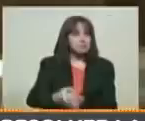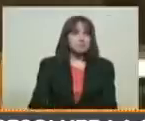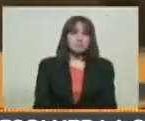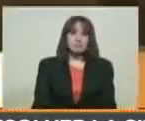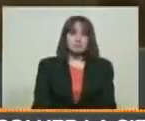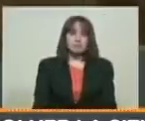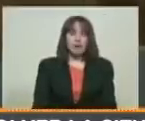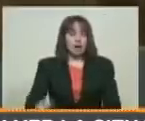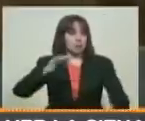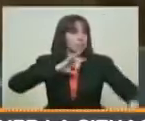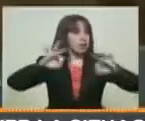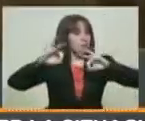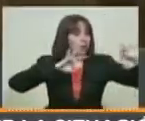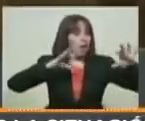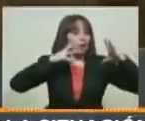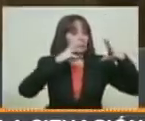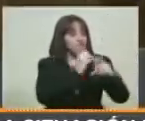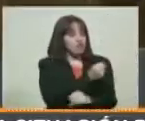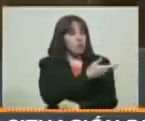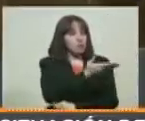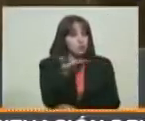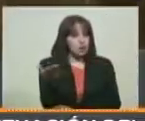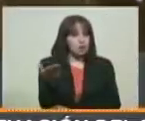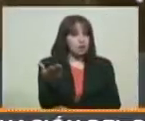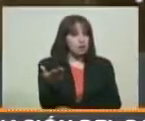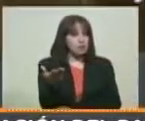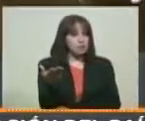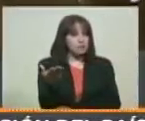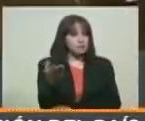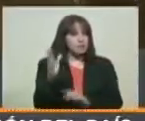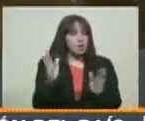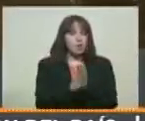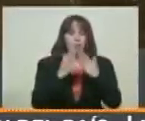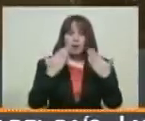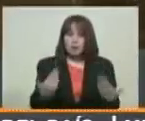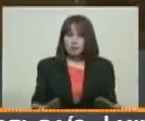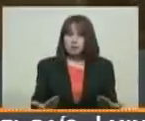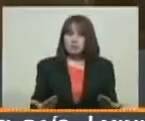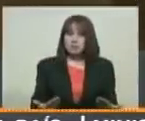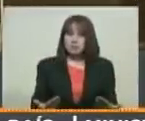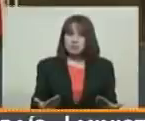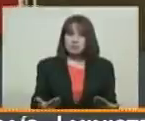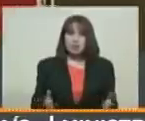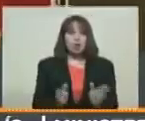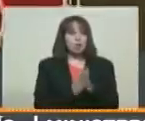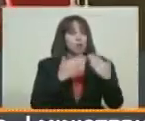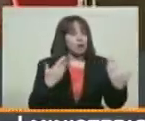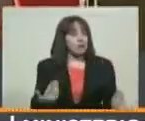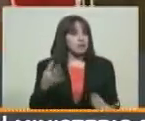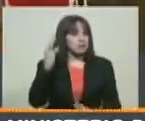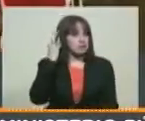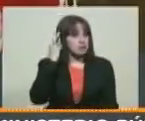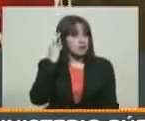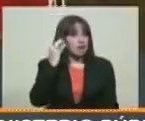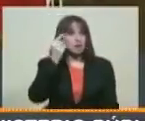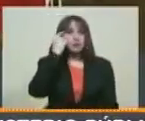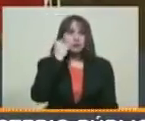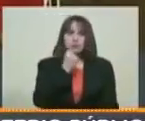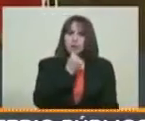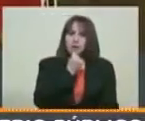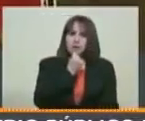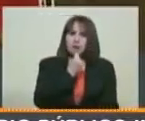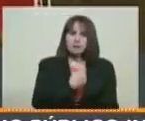Vamos a prepararnos, confío en ustedes, cumaneses, cumanesas, sucrenses,